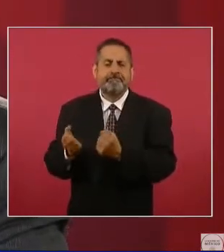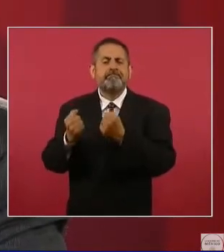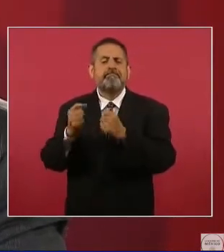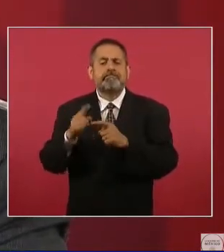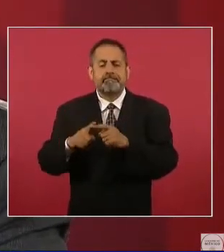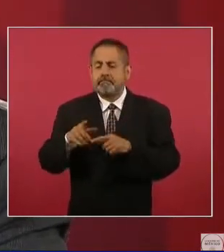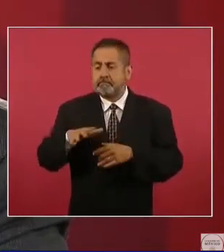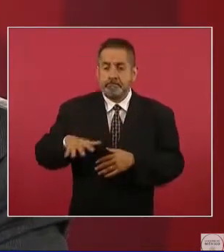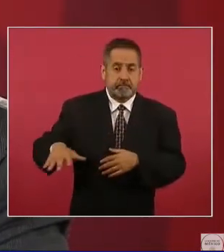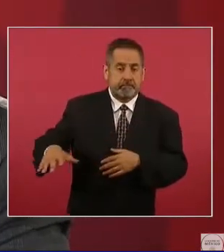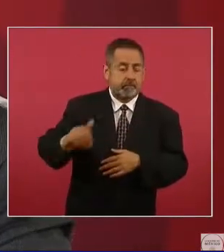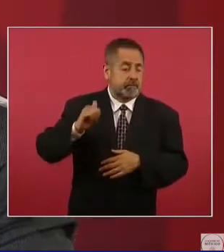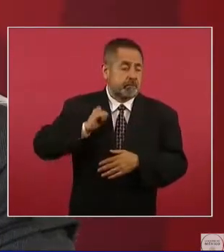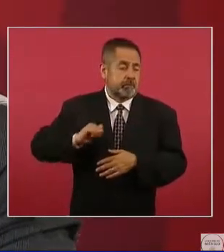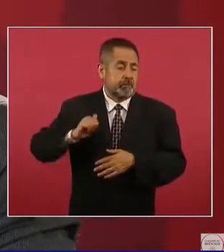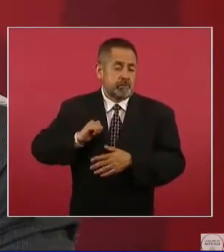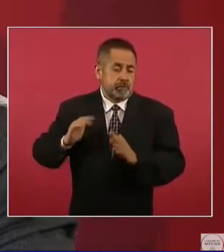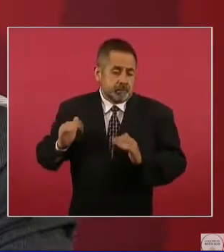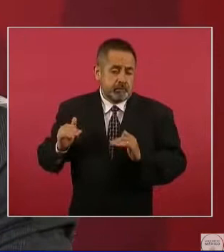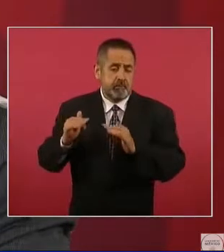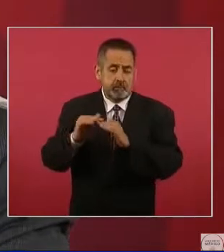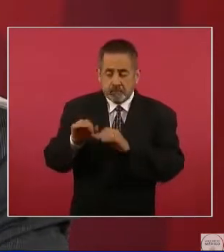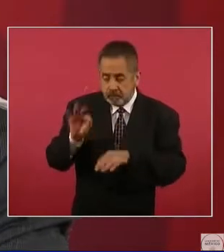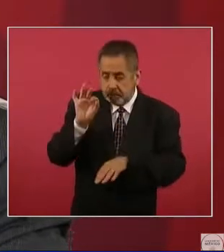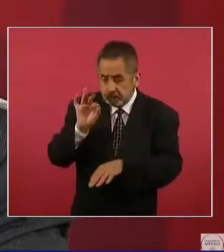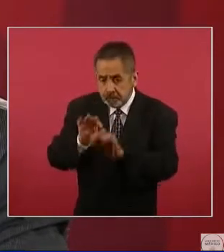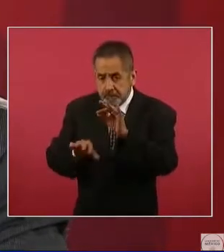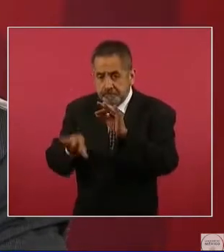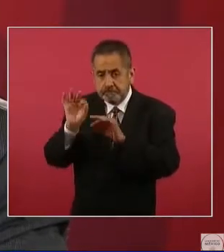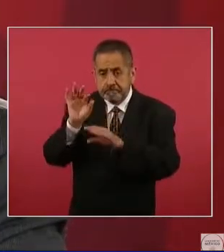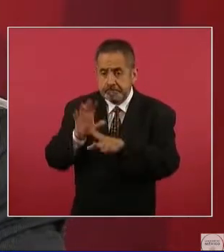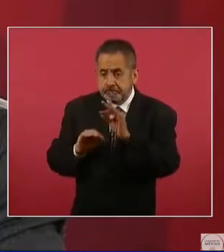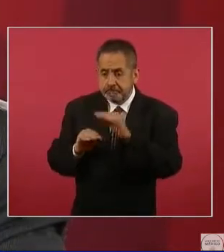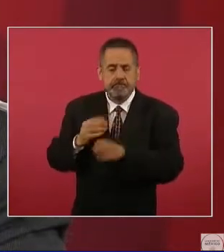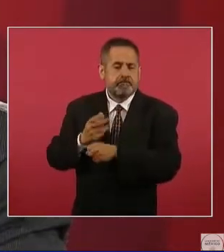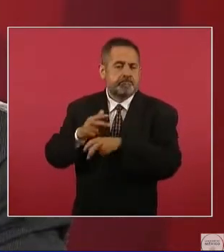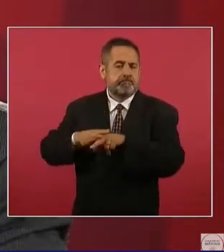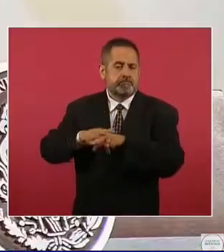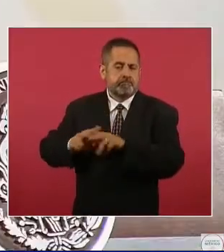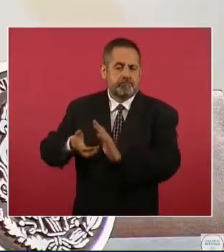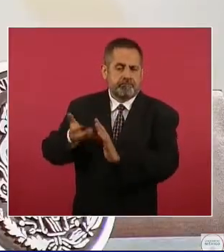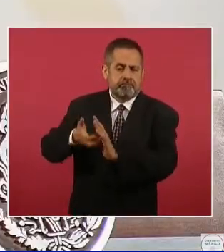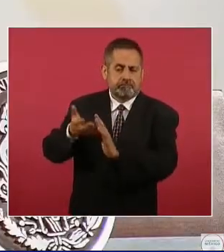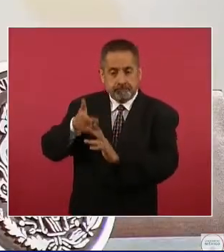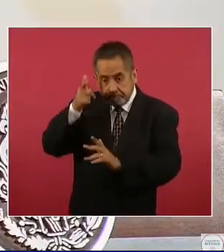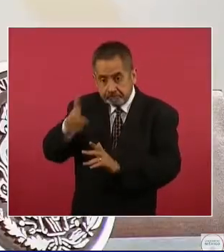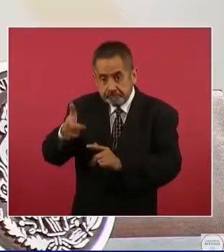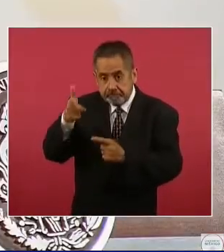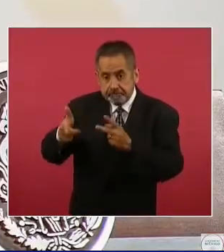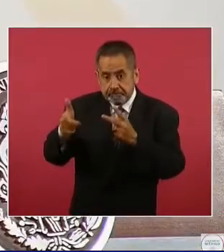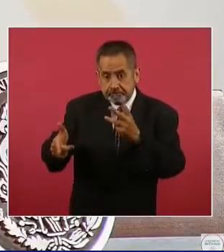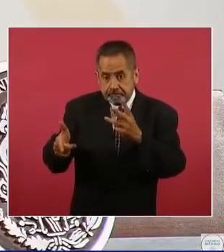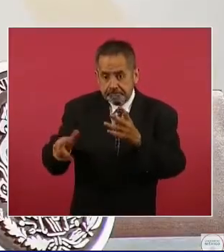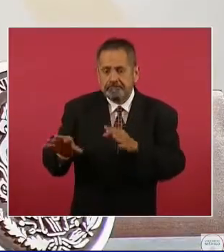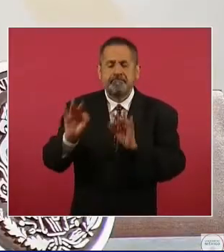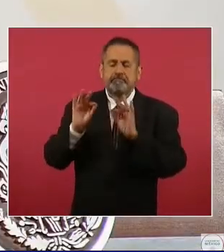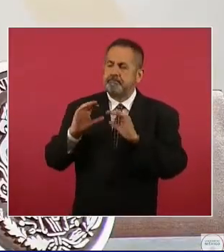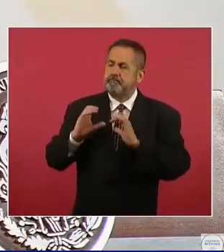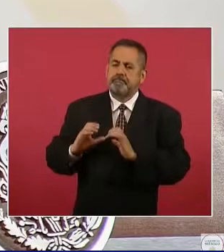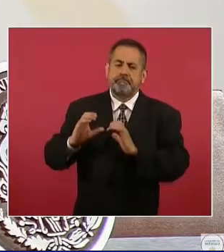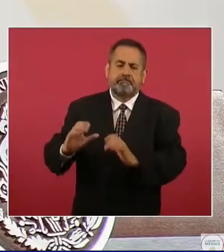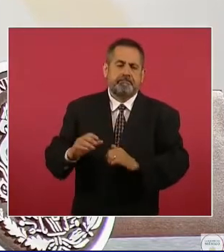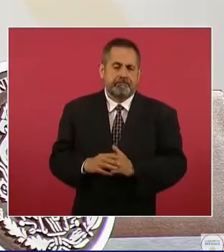arqueológicos e históricos que van apareciendo en la ruta del tren podemos estar confiados